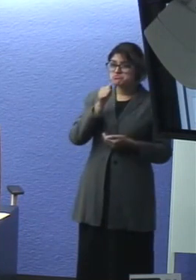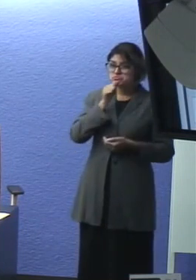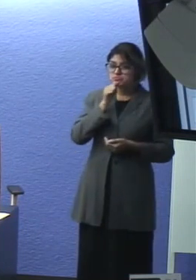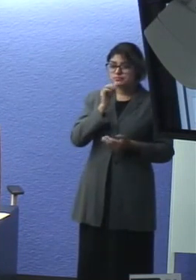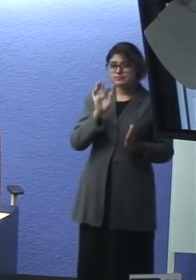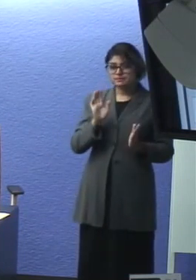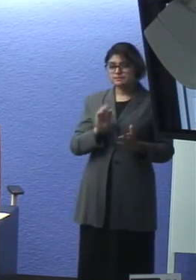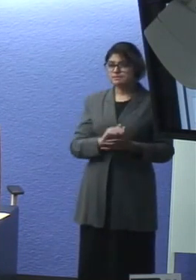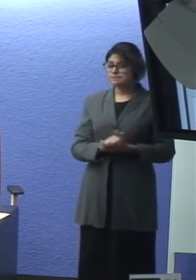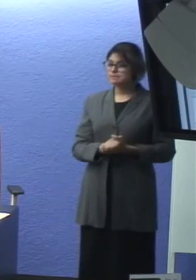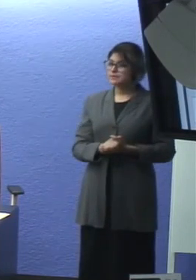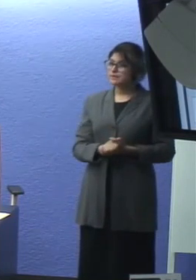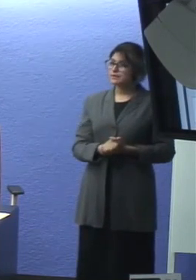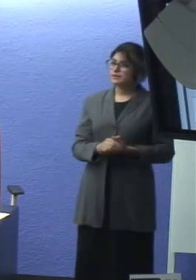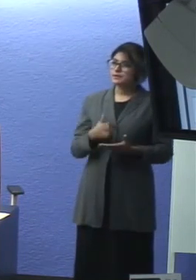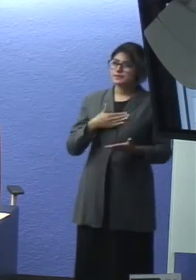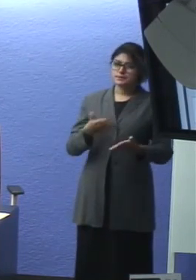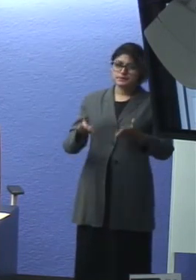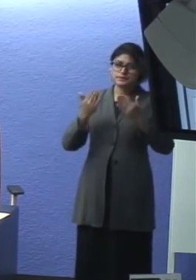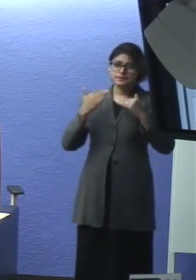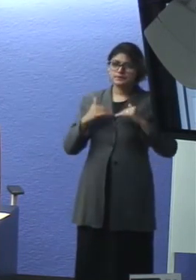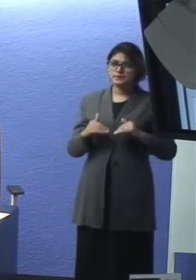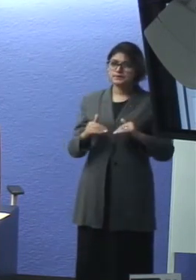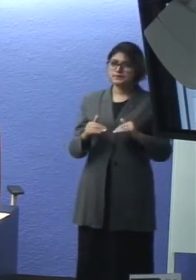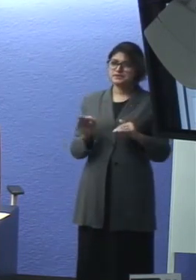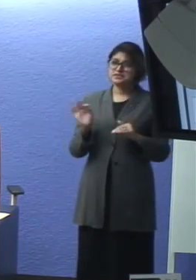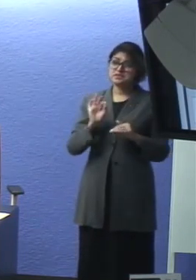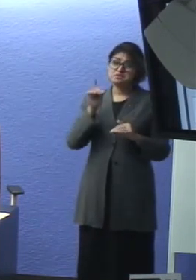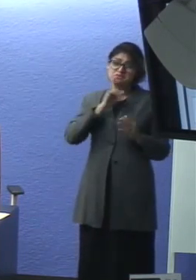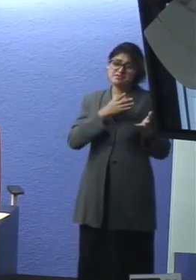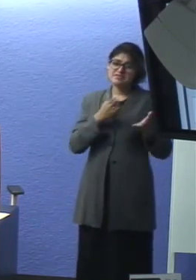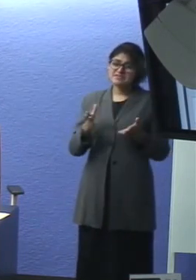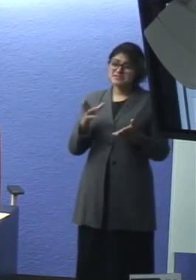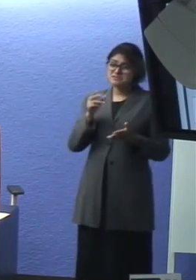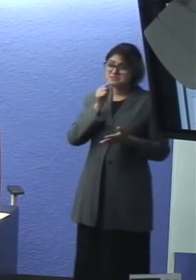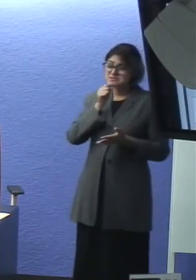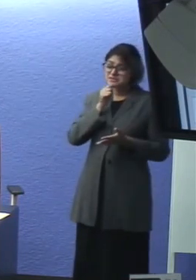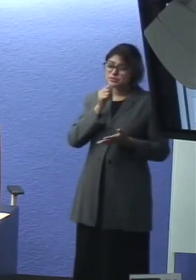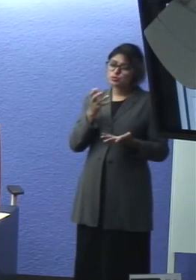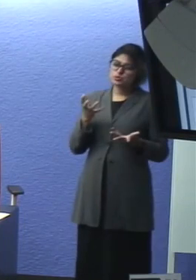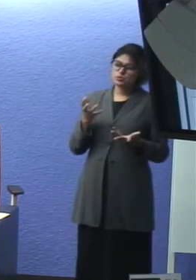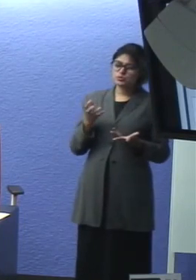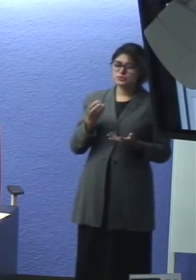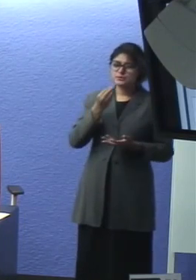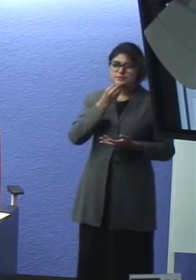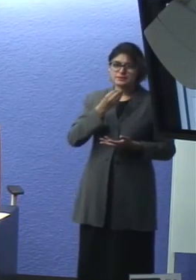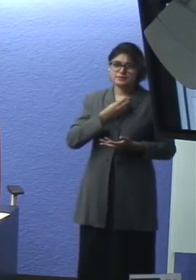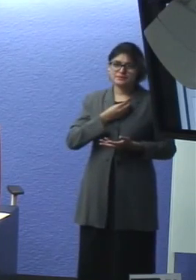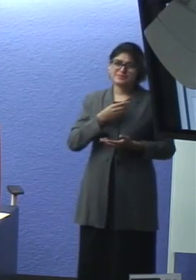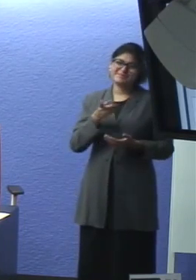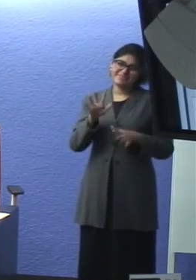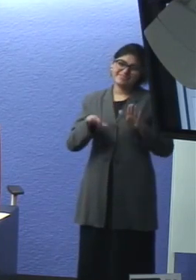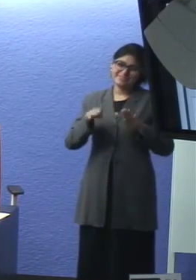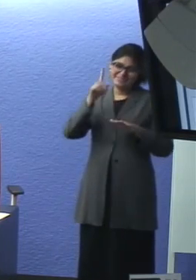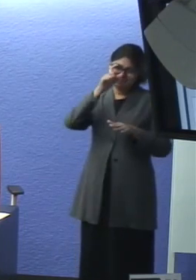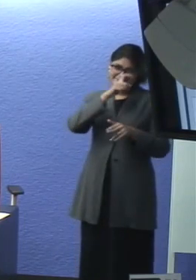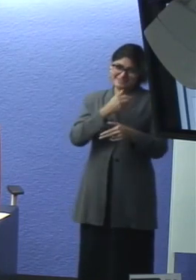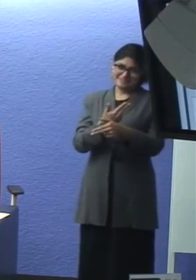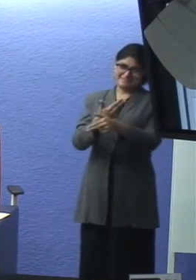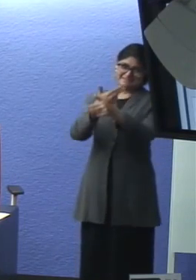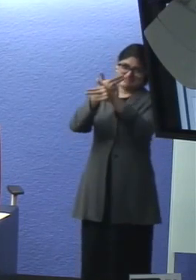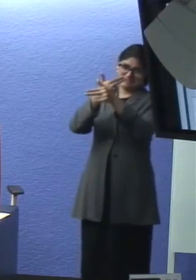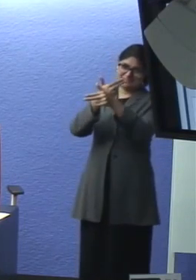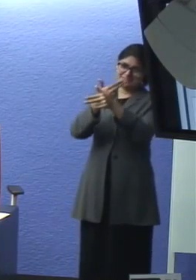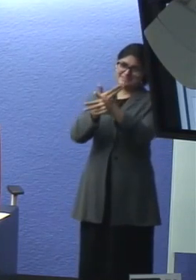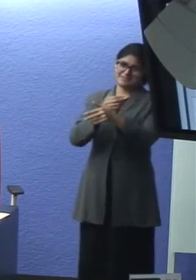Entonces, bueno, sería una lástima si no logramos contactarla, pero eso pasa cuando tratas de comunicarte con alguien que está del otro lado